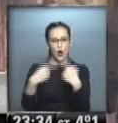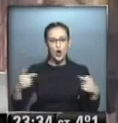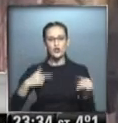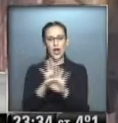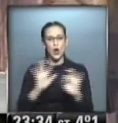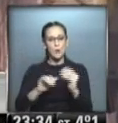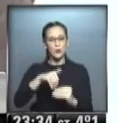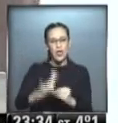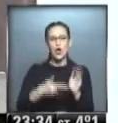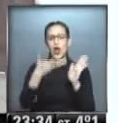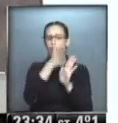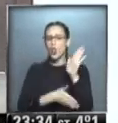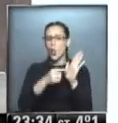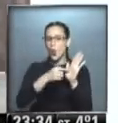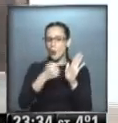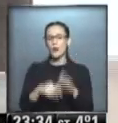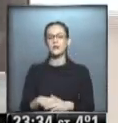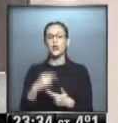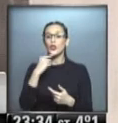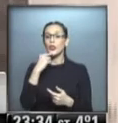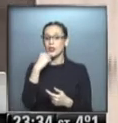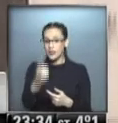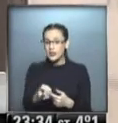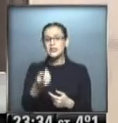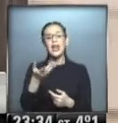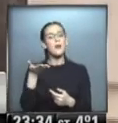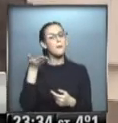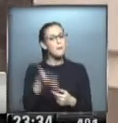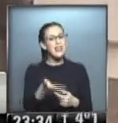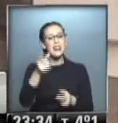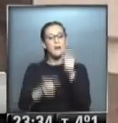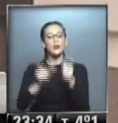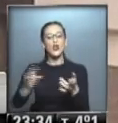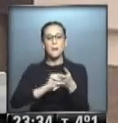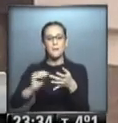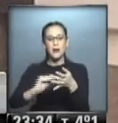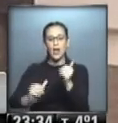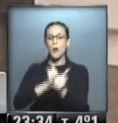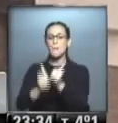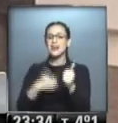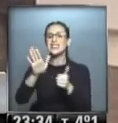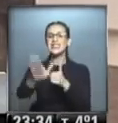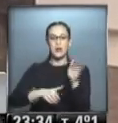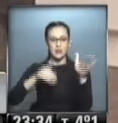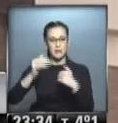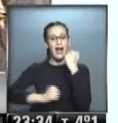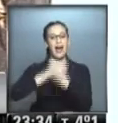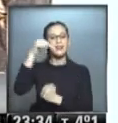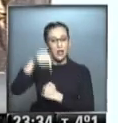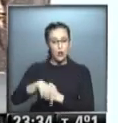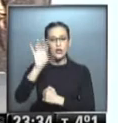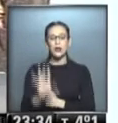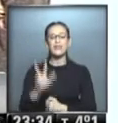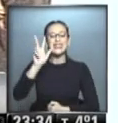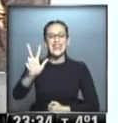la investigación dijo que además pedirá citar a empleados de la empresa. Hasta ahora habían sido interrogados 3 directivos de